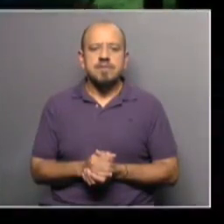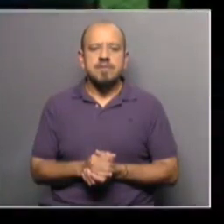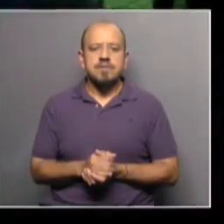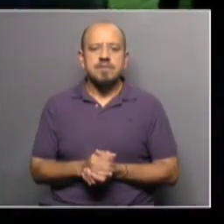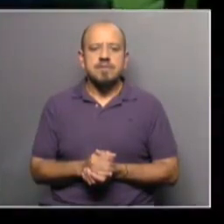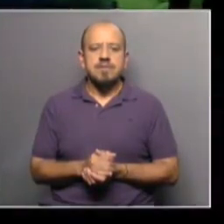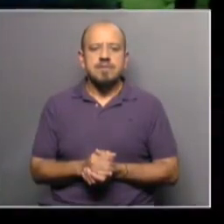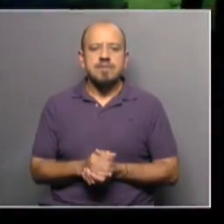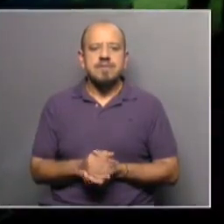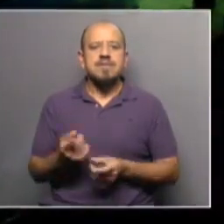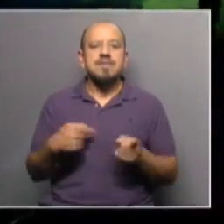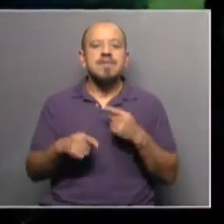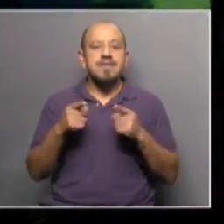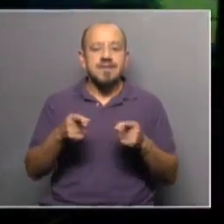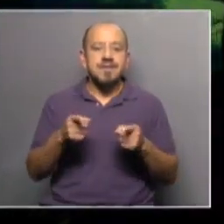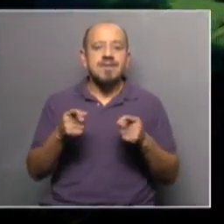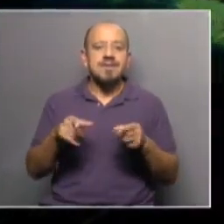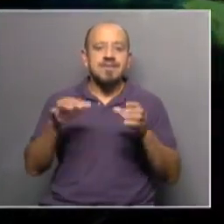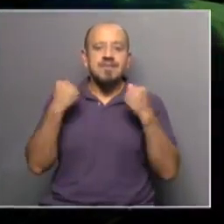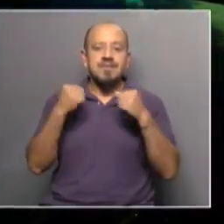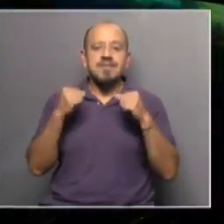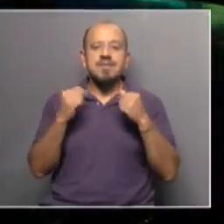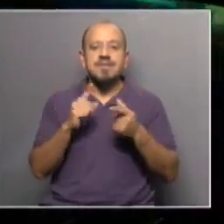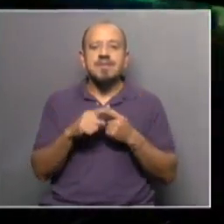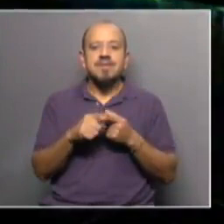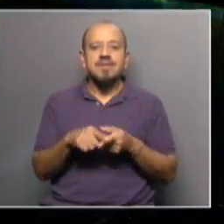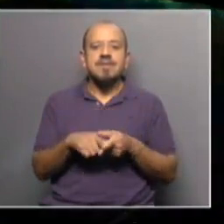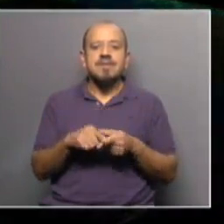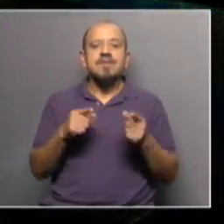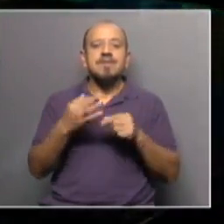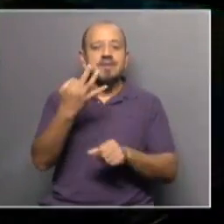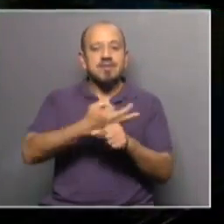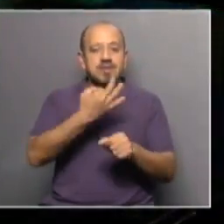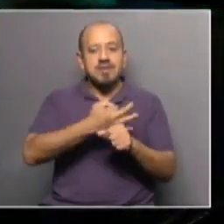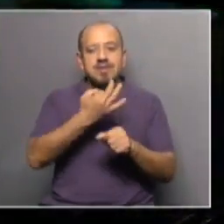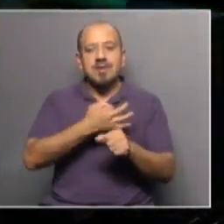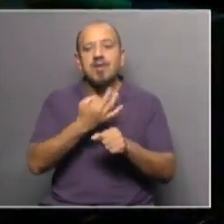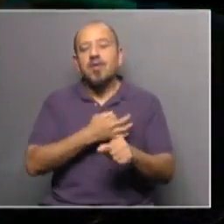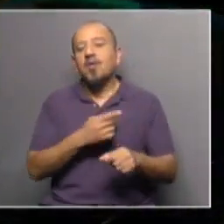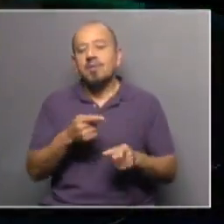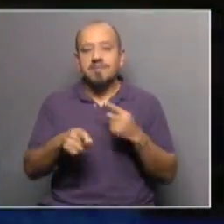Bien ahí, bueno, bien ahí. Tuvimos una buena entrenadora. Ahí tuvimos un rato, nos enseñó, nos aplicó y bueno.